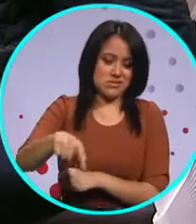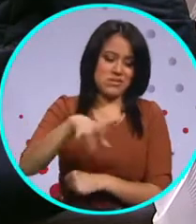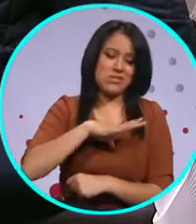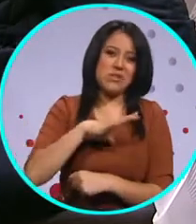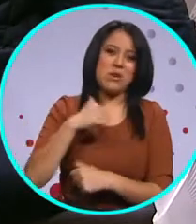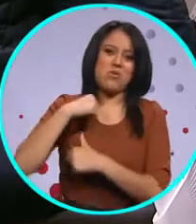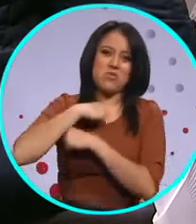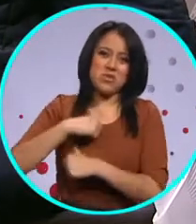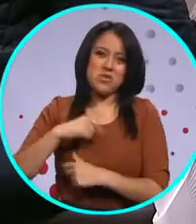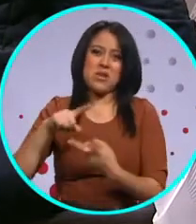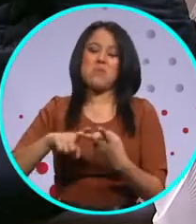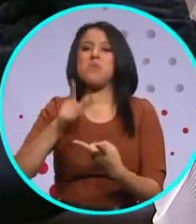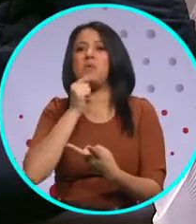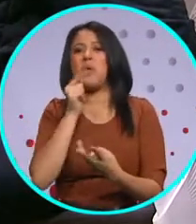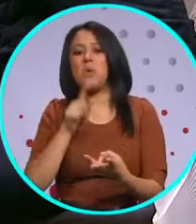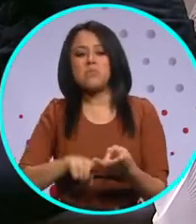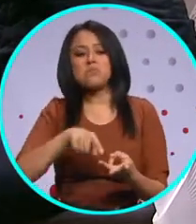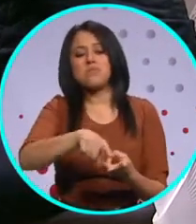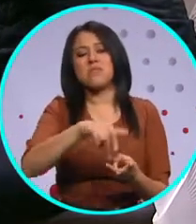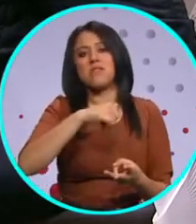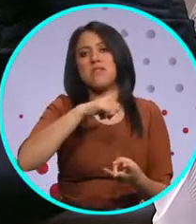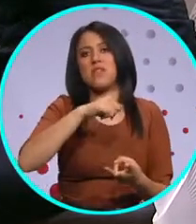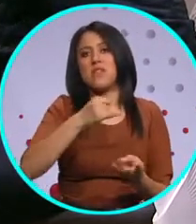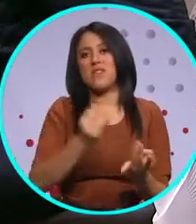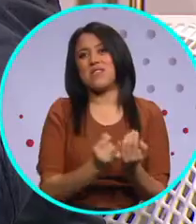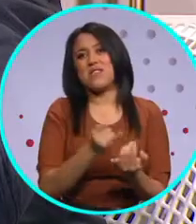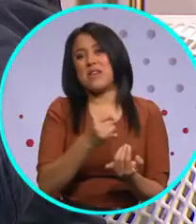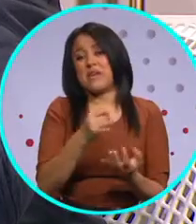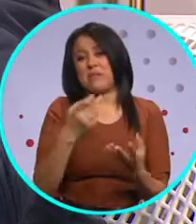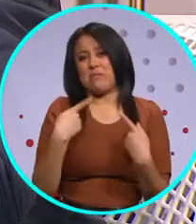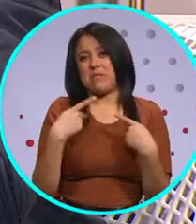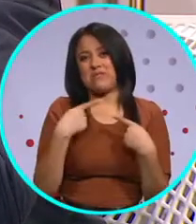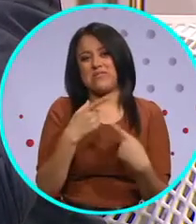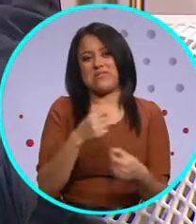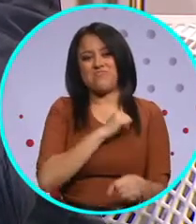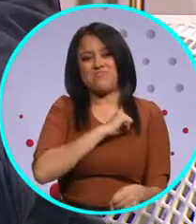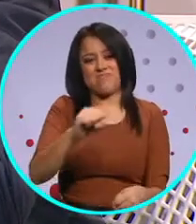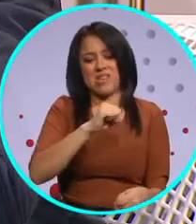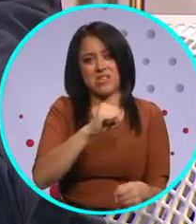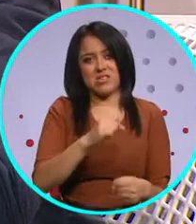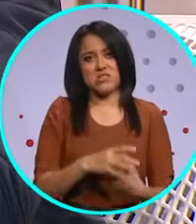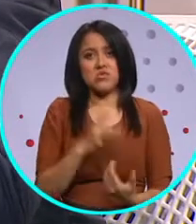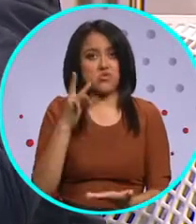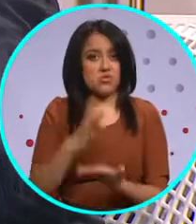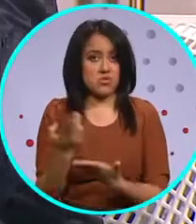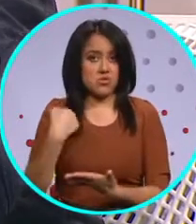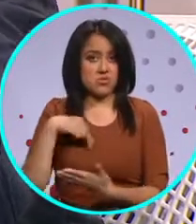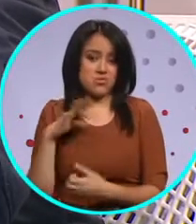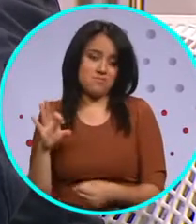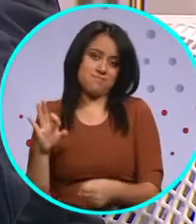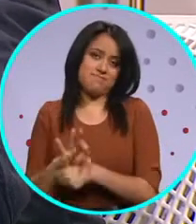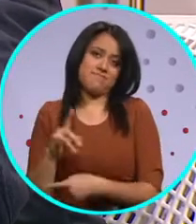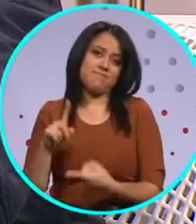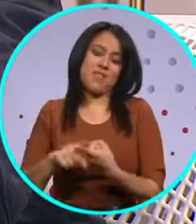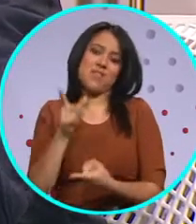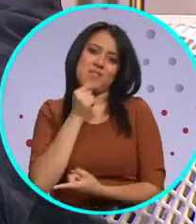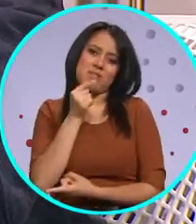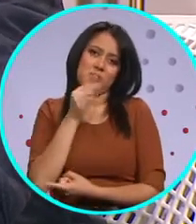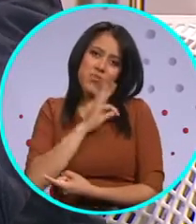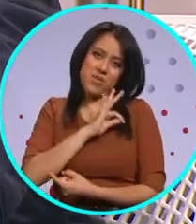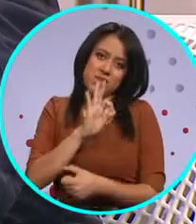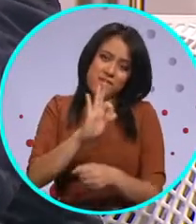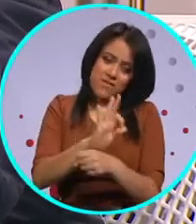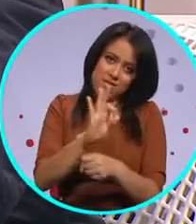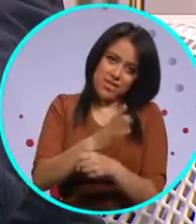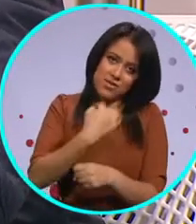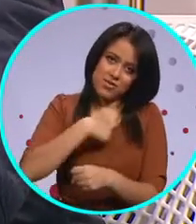autoridades es la delincuencia y el único capaz de defender a la ciudadanía en contra de la delincuencia es la policía por eso debemos